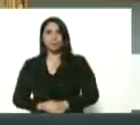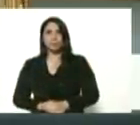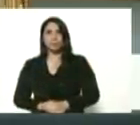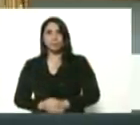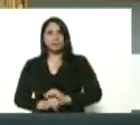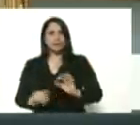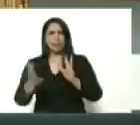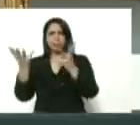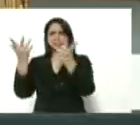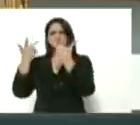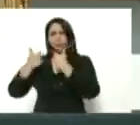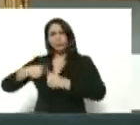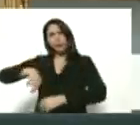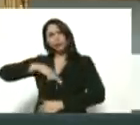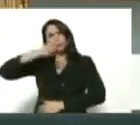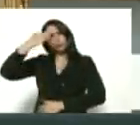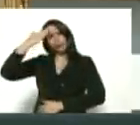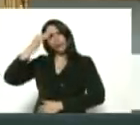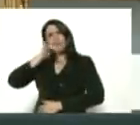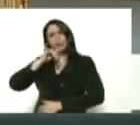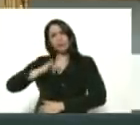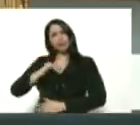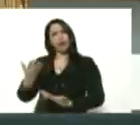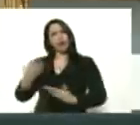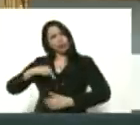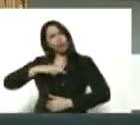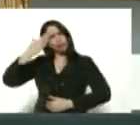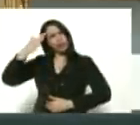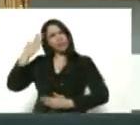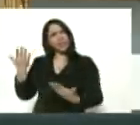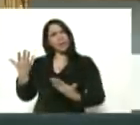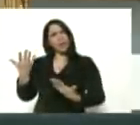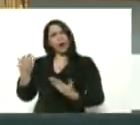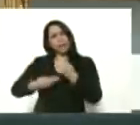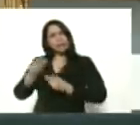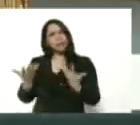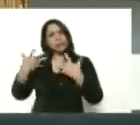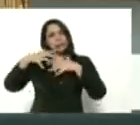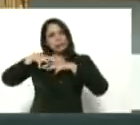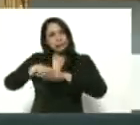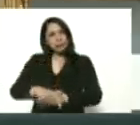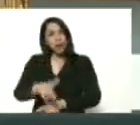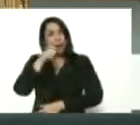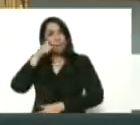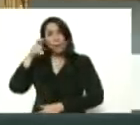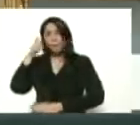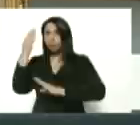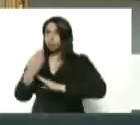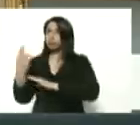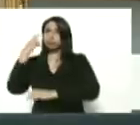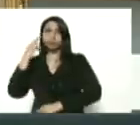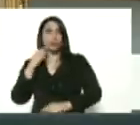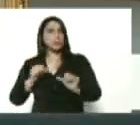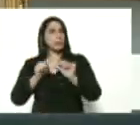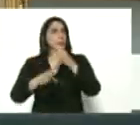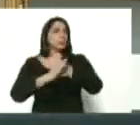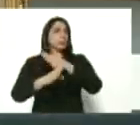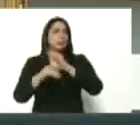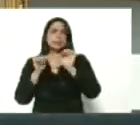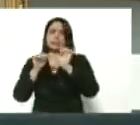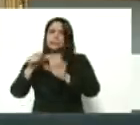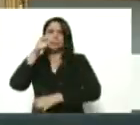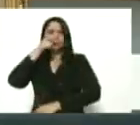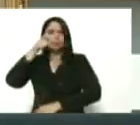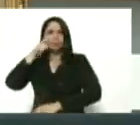nos había llegado toda esta información, fuimos haciendo cruces. La operación Escudo Bolivariana, que se mantiene de manera